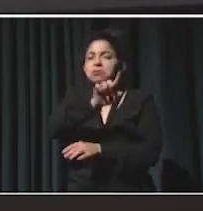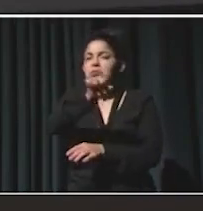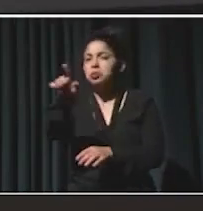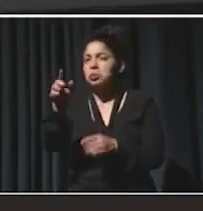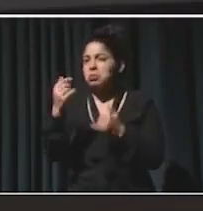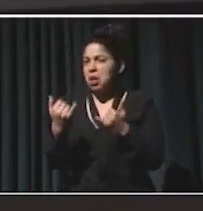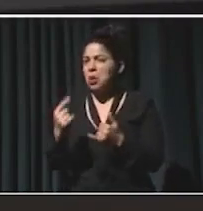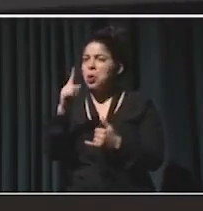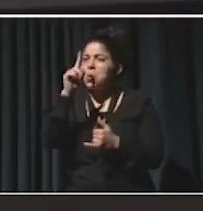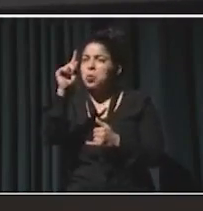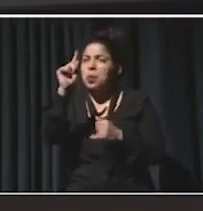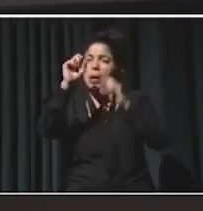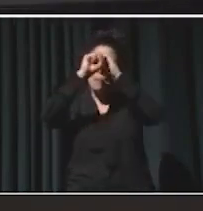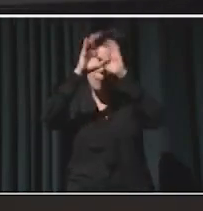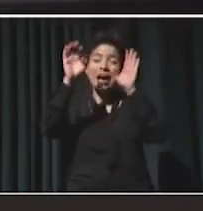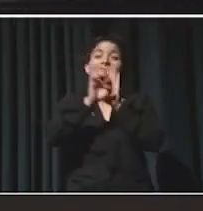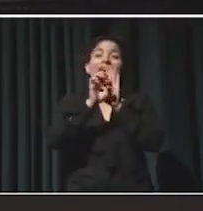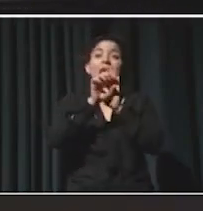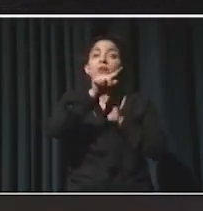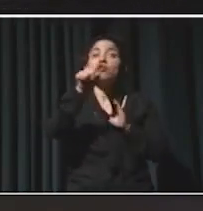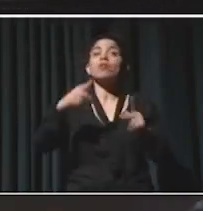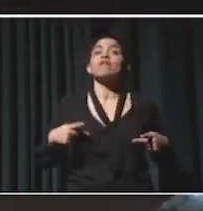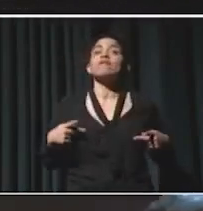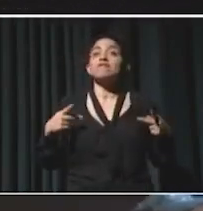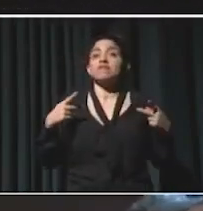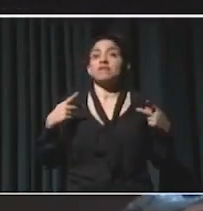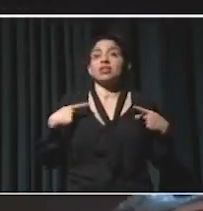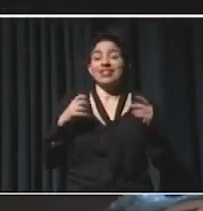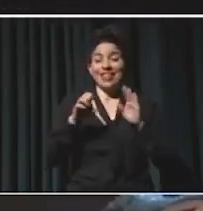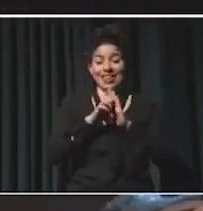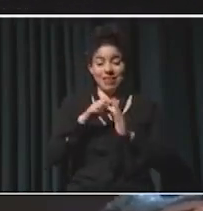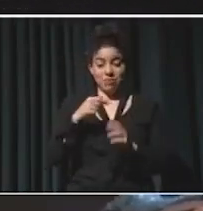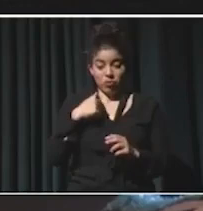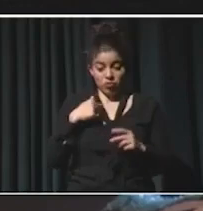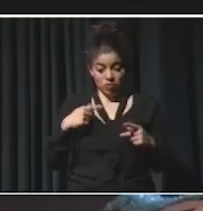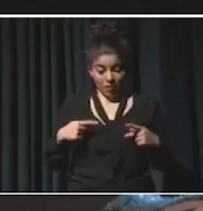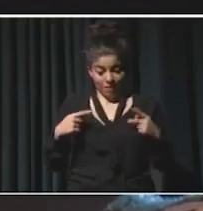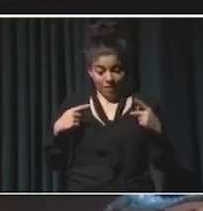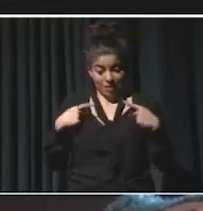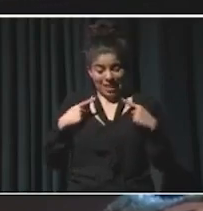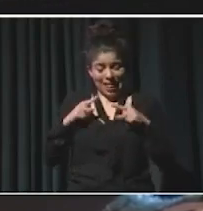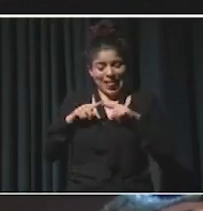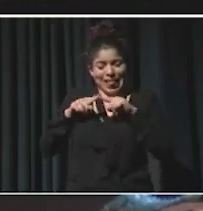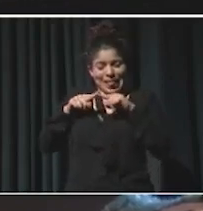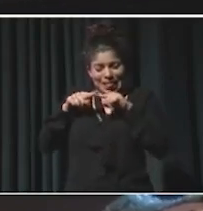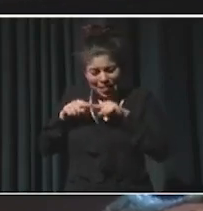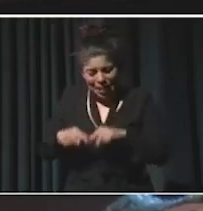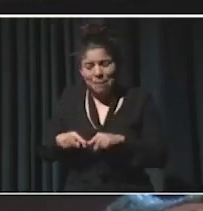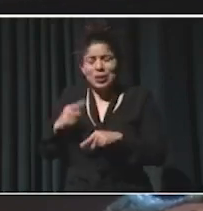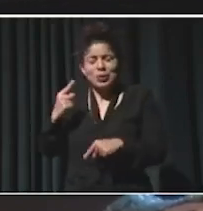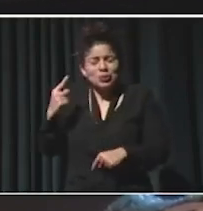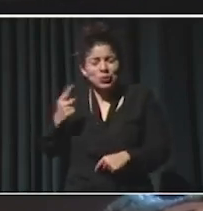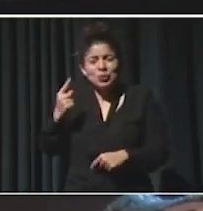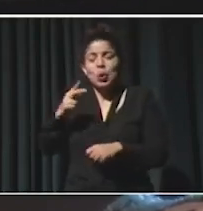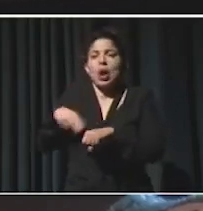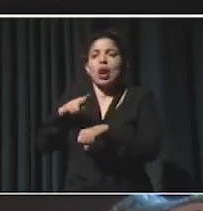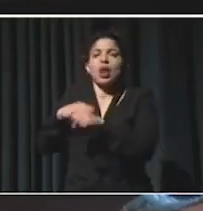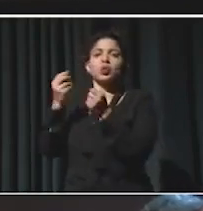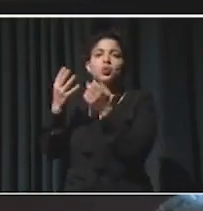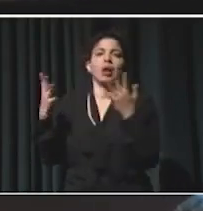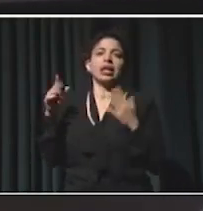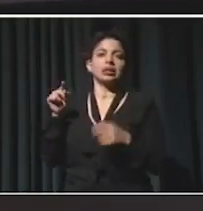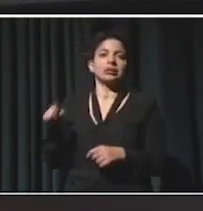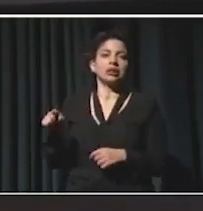un momento cómo sería su vida si su existir dependiera únicamente de la naturaleza.